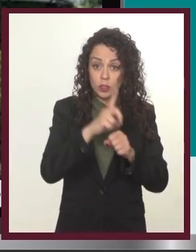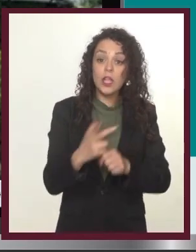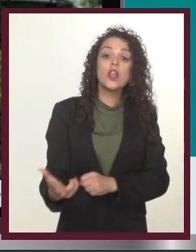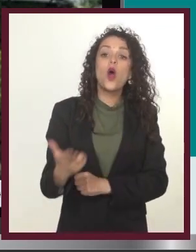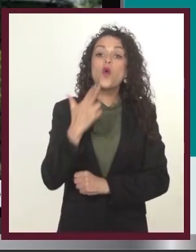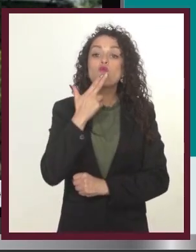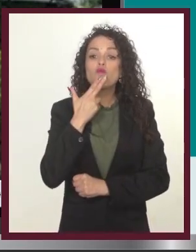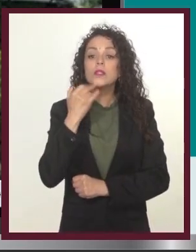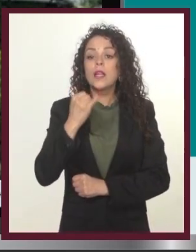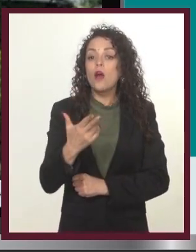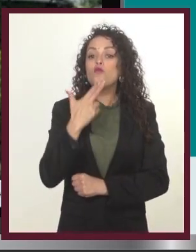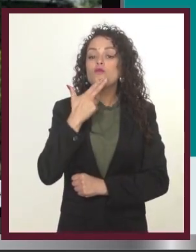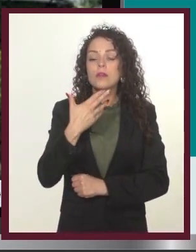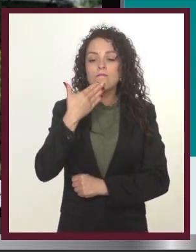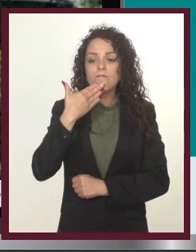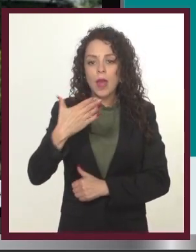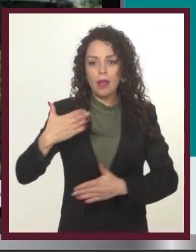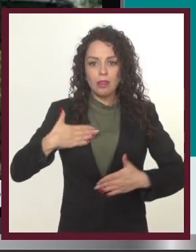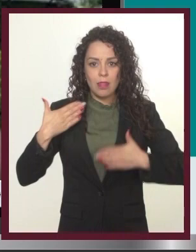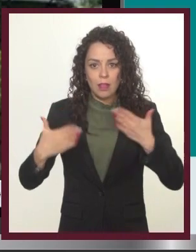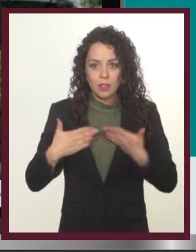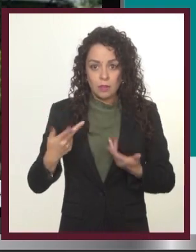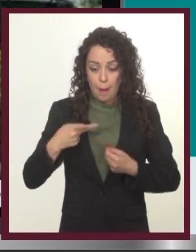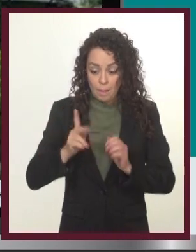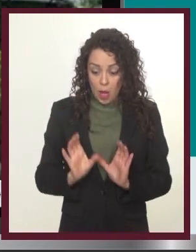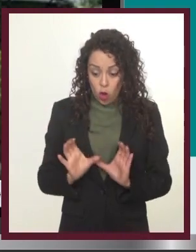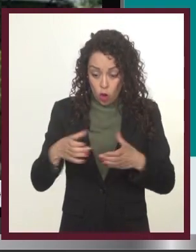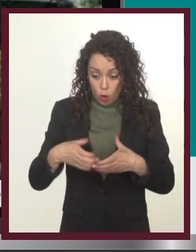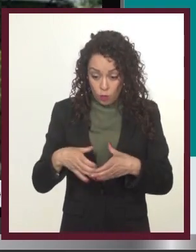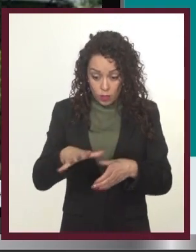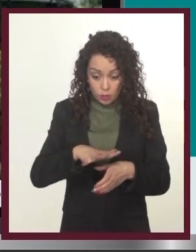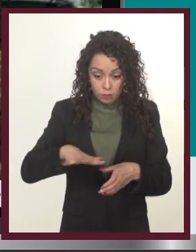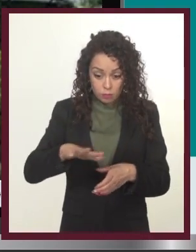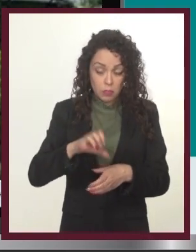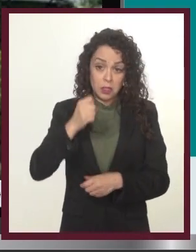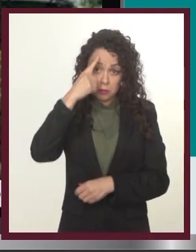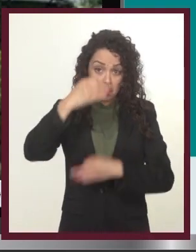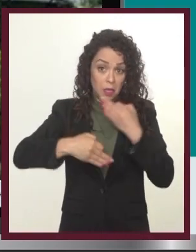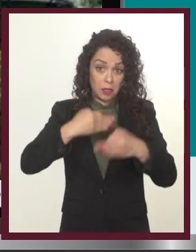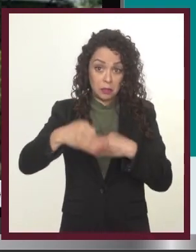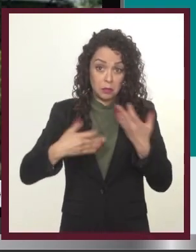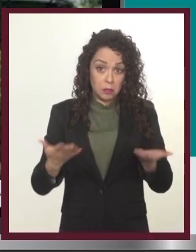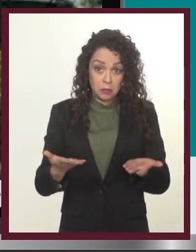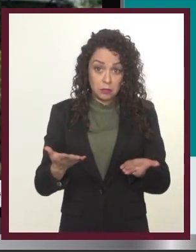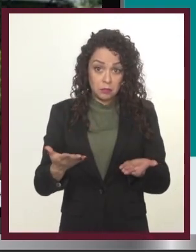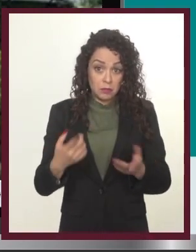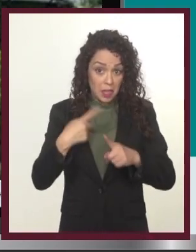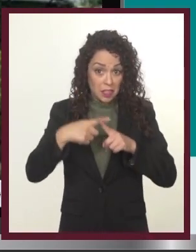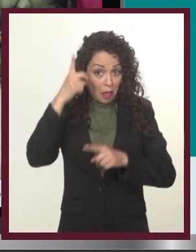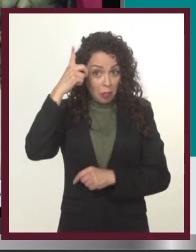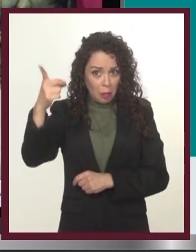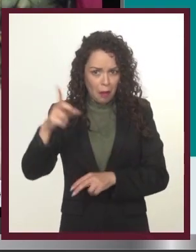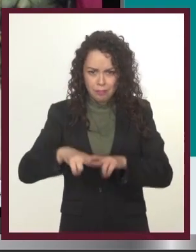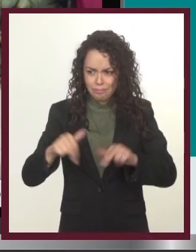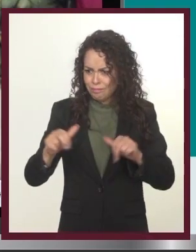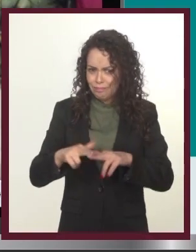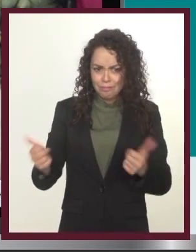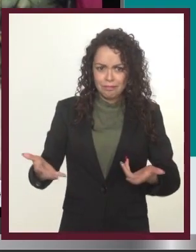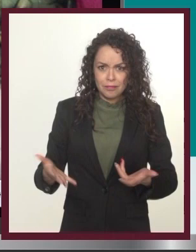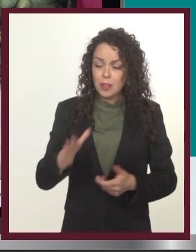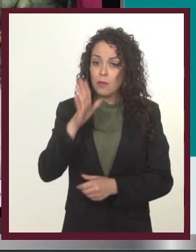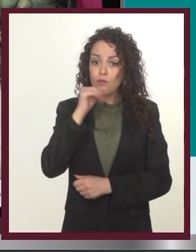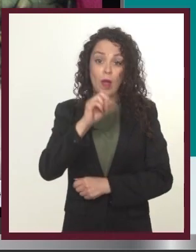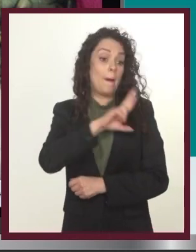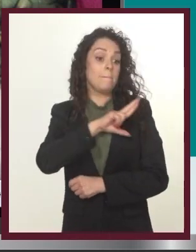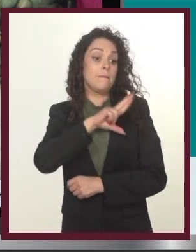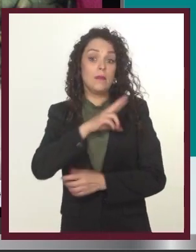y de usarlo bien, y de gozarlo. Pero la comunidad que se crea ahí, pues es de todos. ¿De quién es? No le pertenece a nadie. No